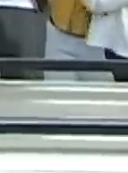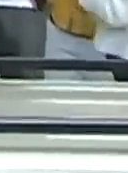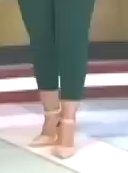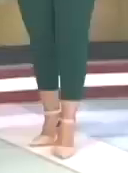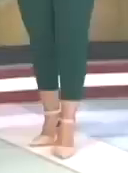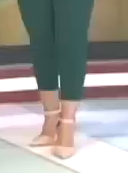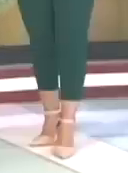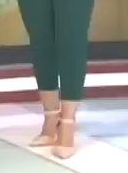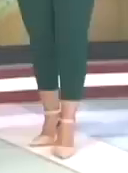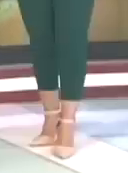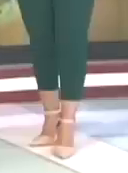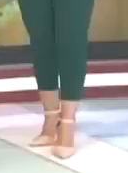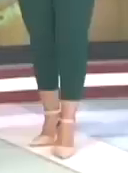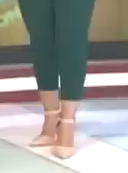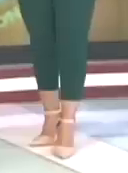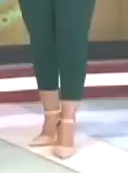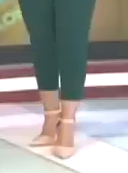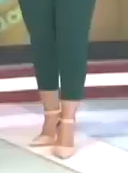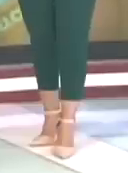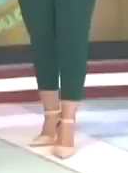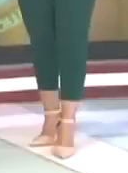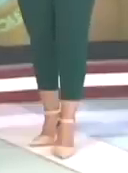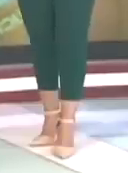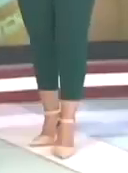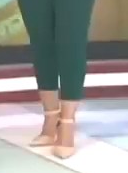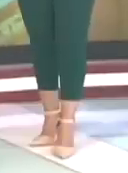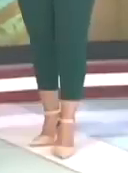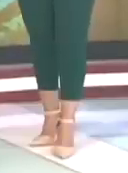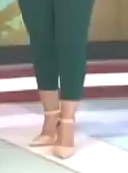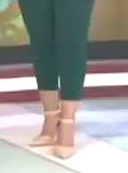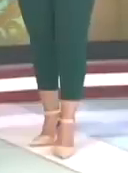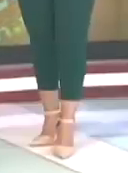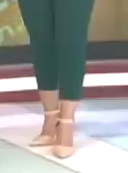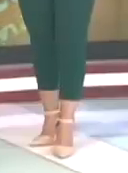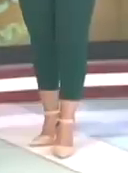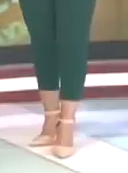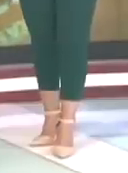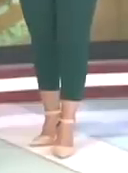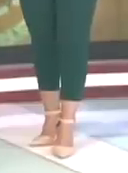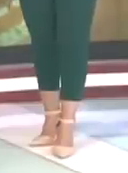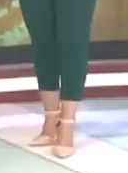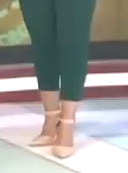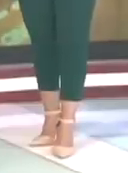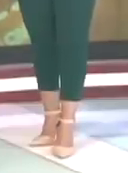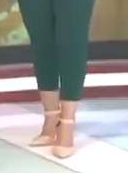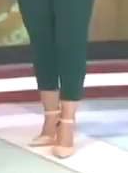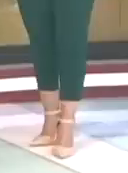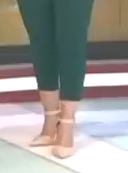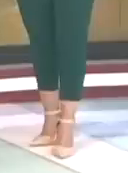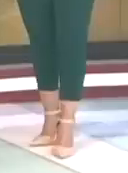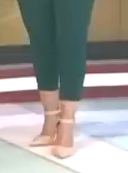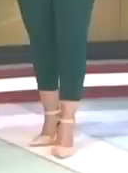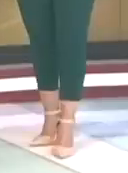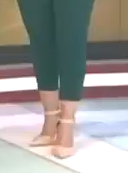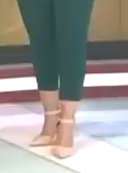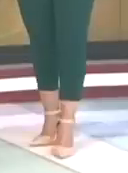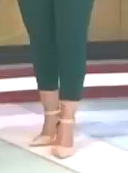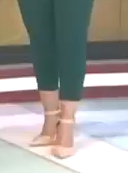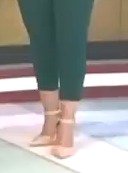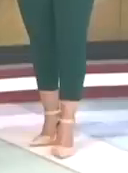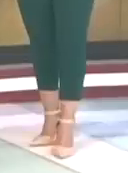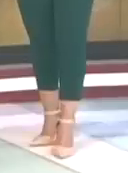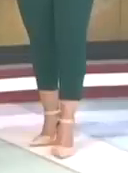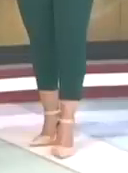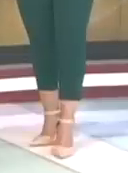Bien, vean ustedes el momento en que el presidente, veían en sus pantallas, Gustavo Petro, salía del Palacio del Pueblo, del Palacio de Miraflores, a